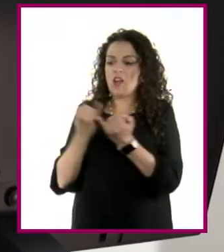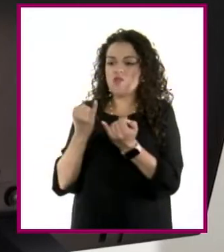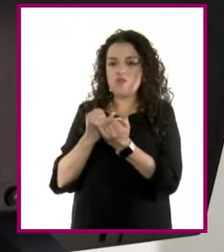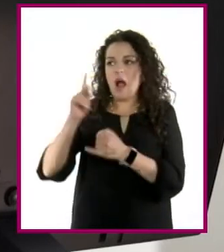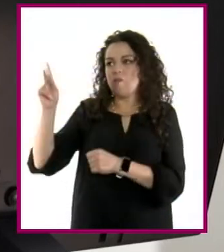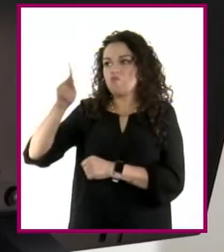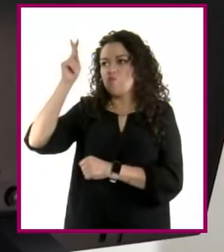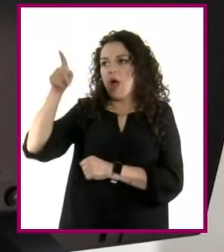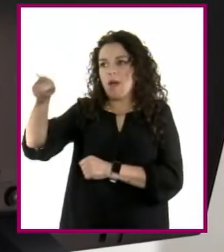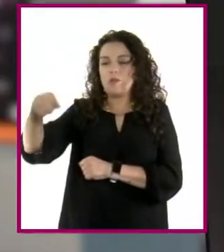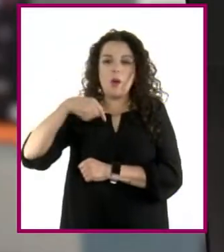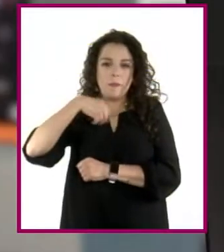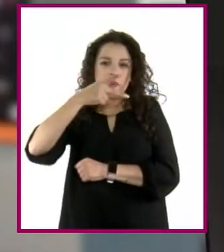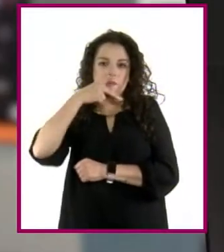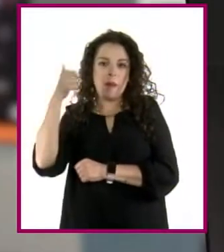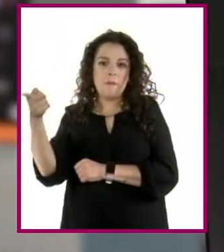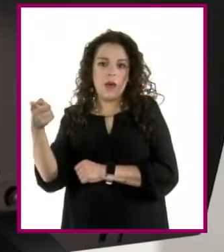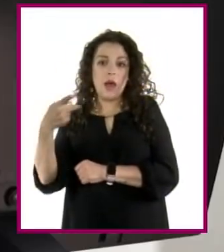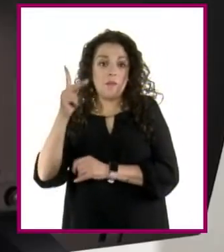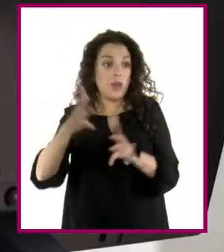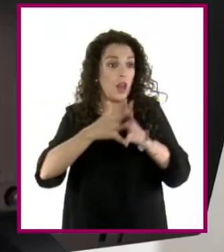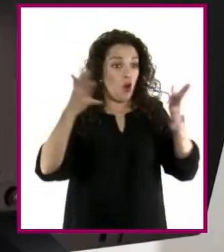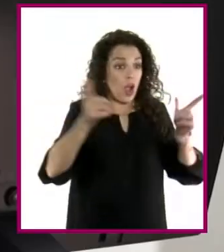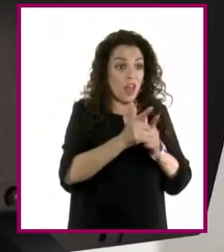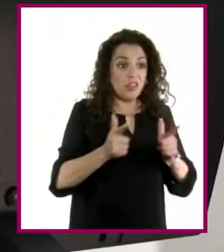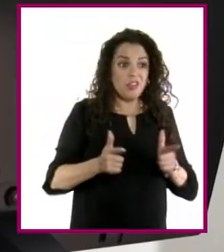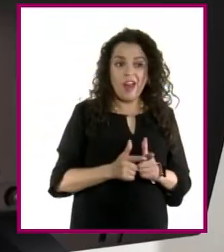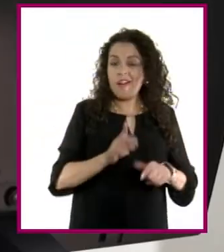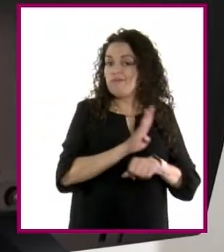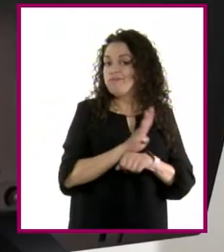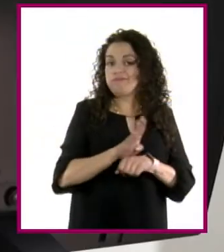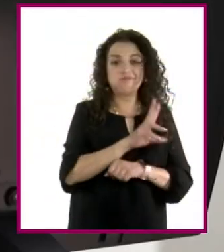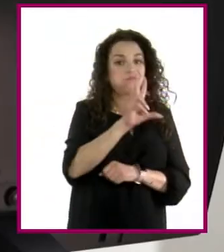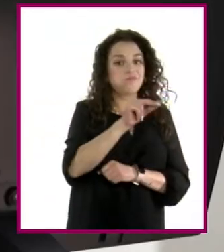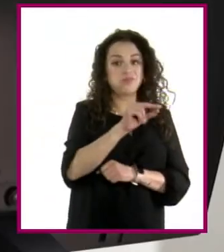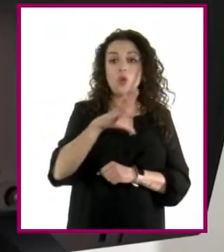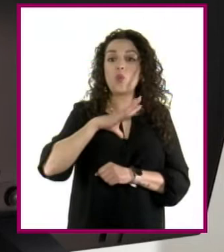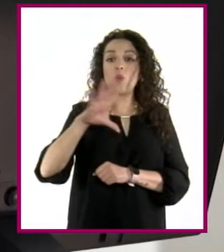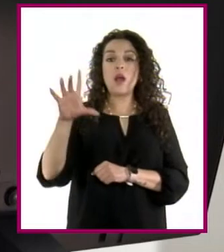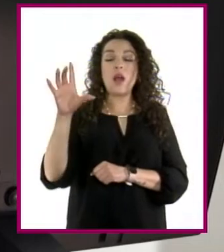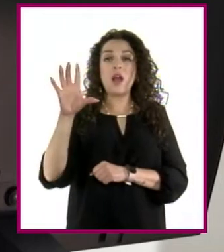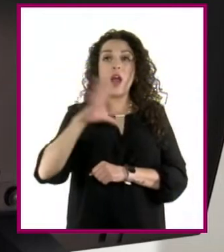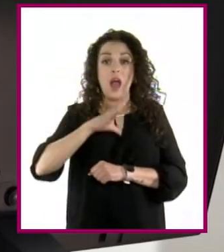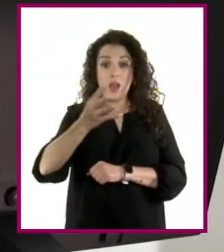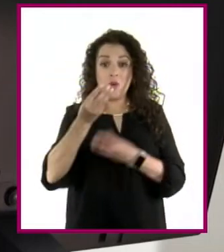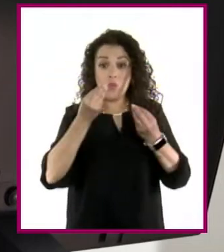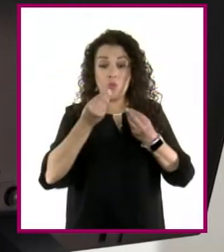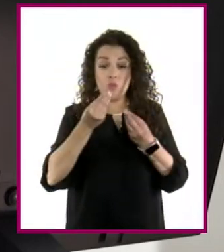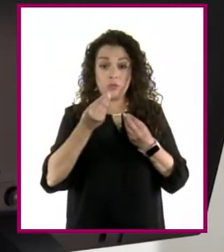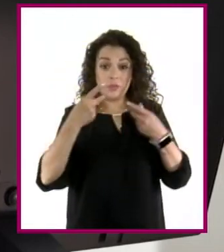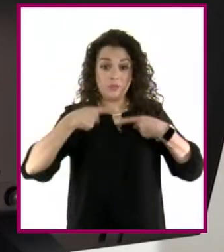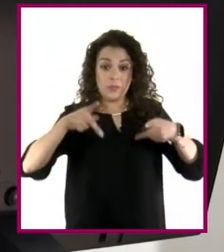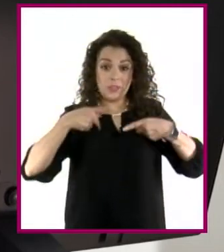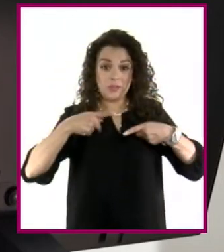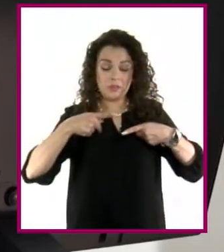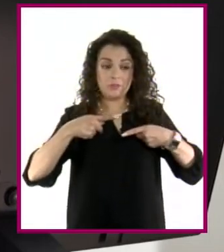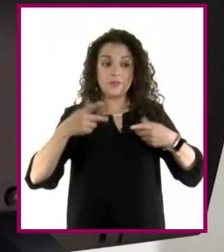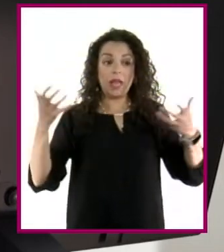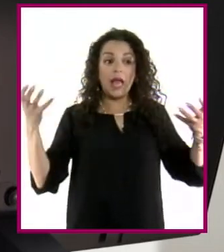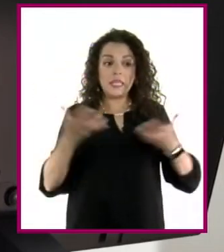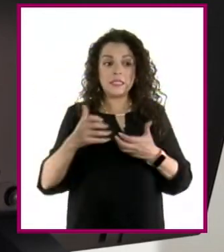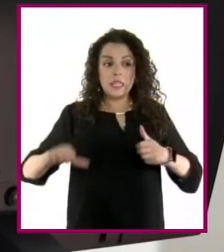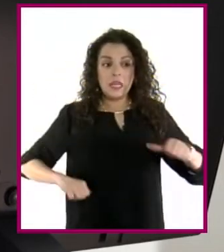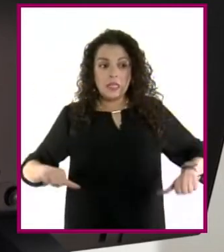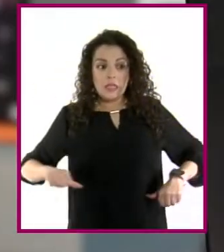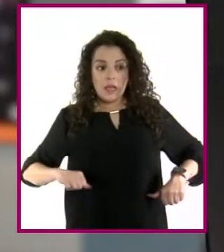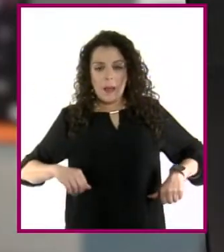mismo en grupos muy grandes. A ver. Cuando se trata de muchas personas, a veces pasa que nuestras propias acciones, aunque